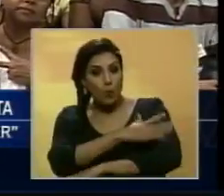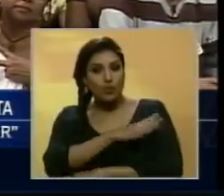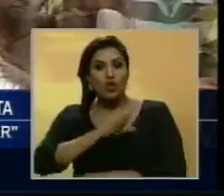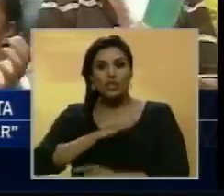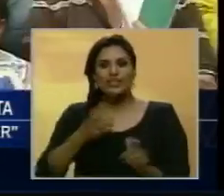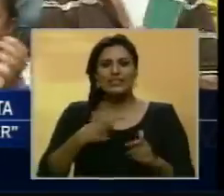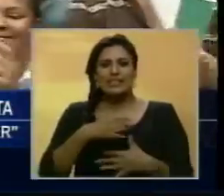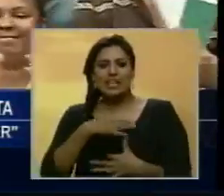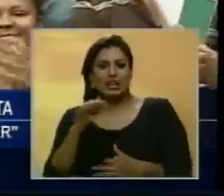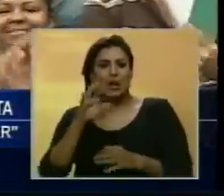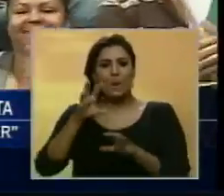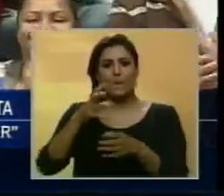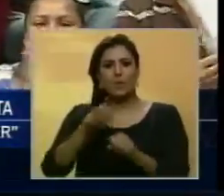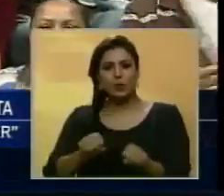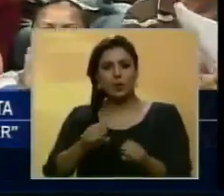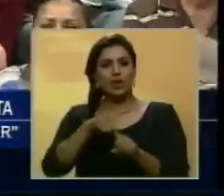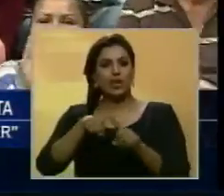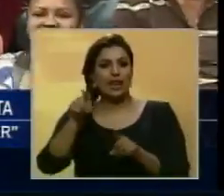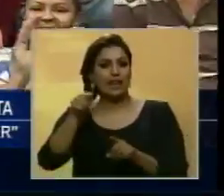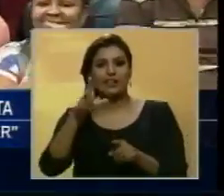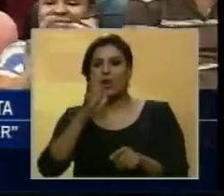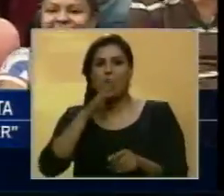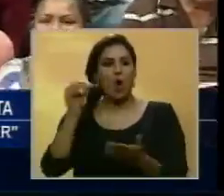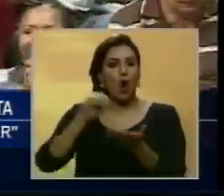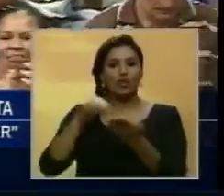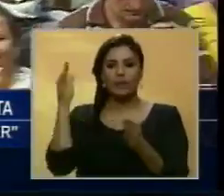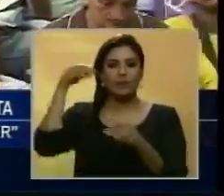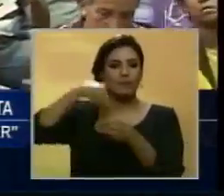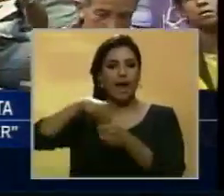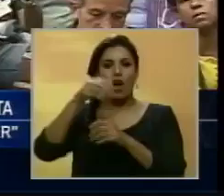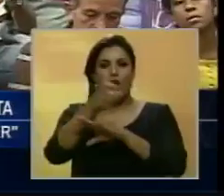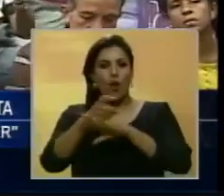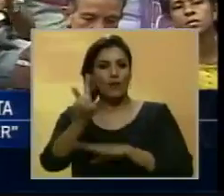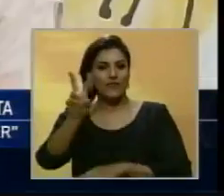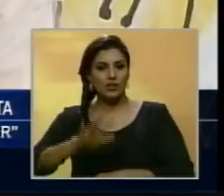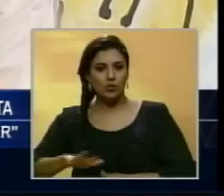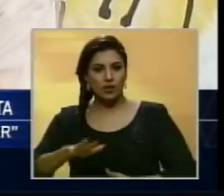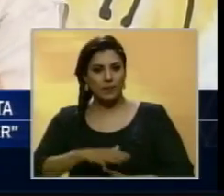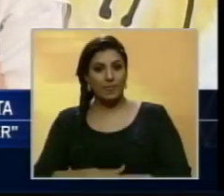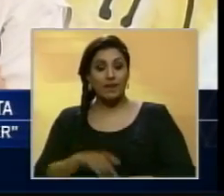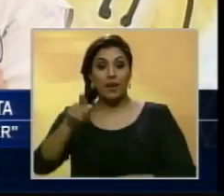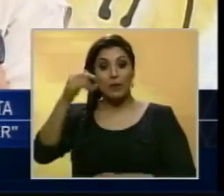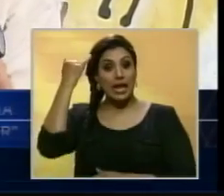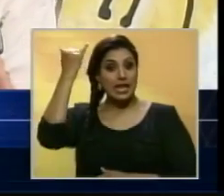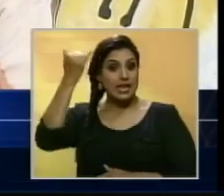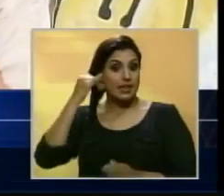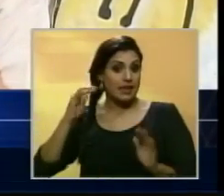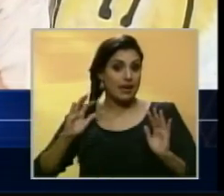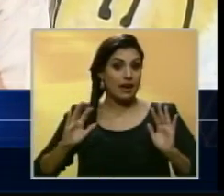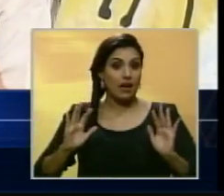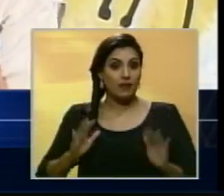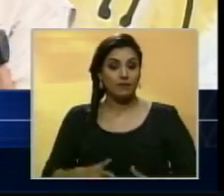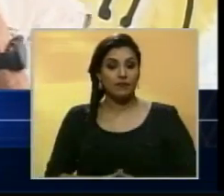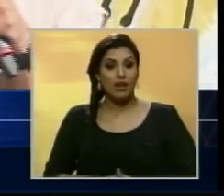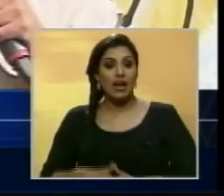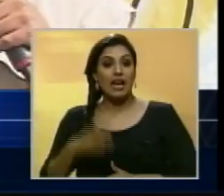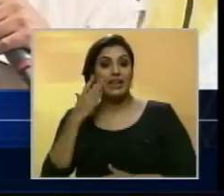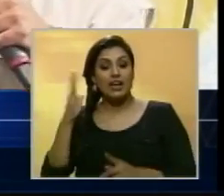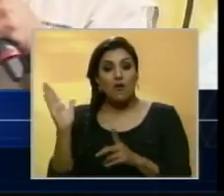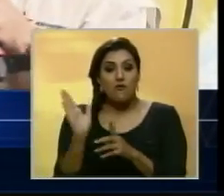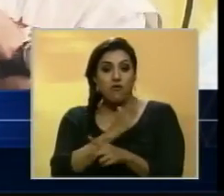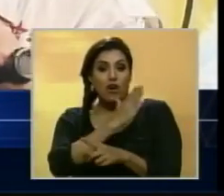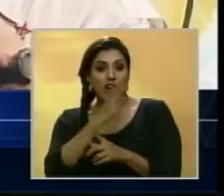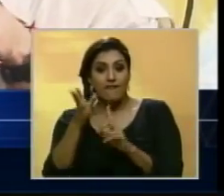solo le interesa el poder y que ésta no volverá a gobernar Venezuela. Si a ellos se les ocurriera derrocar por